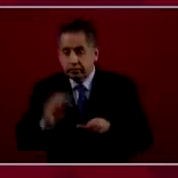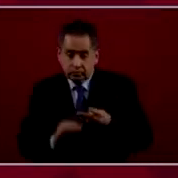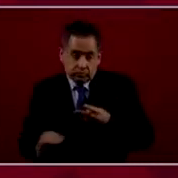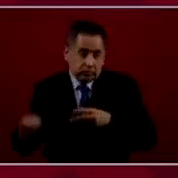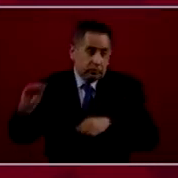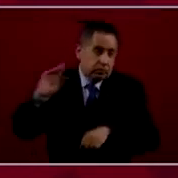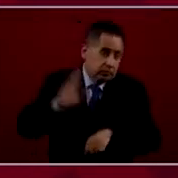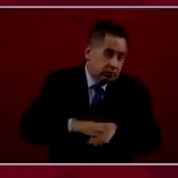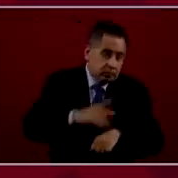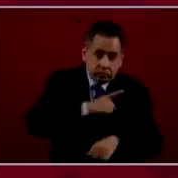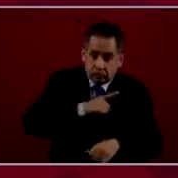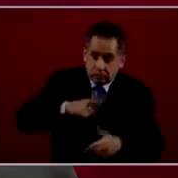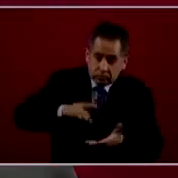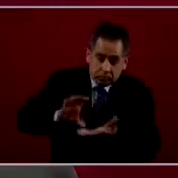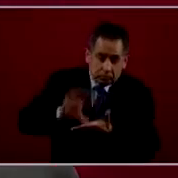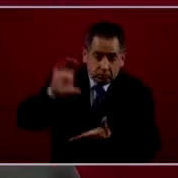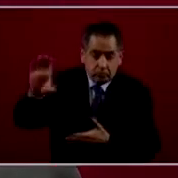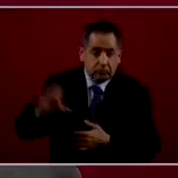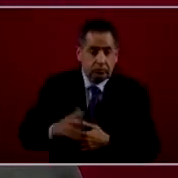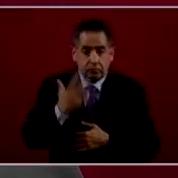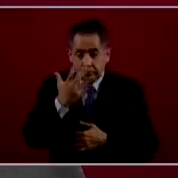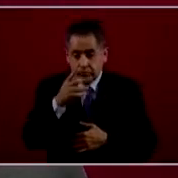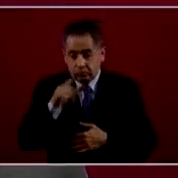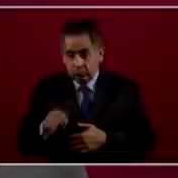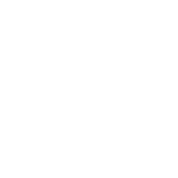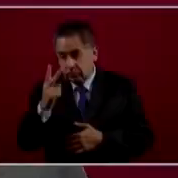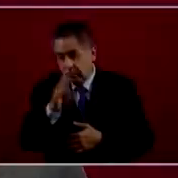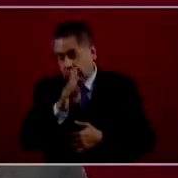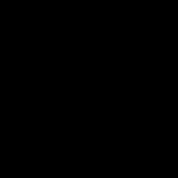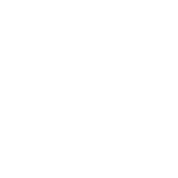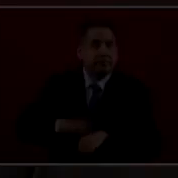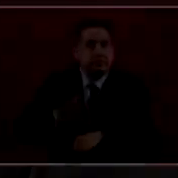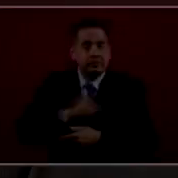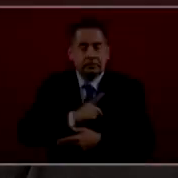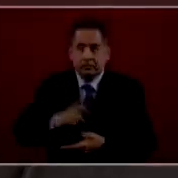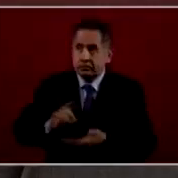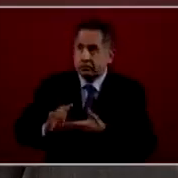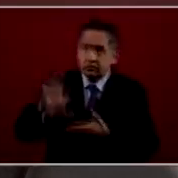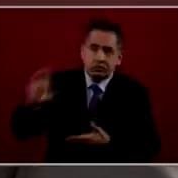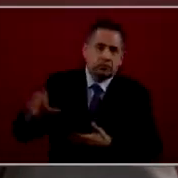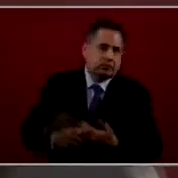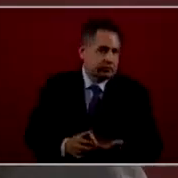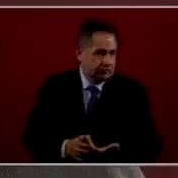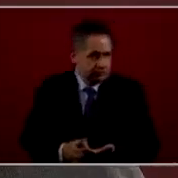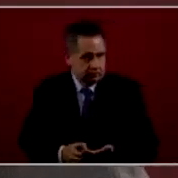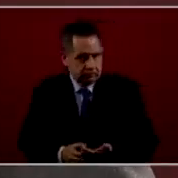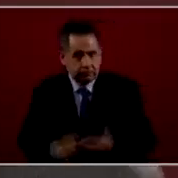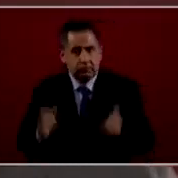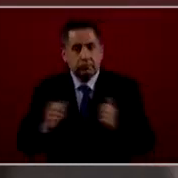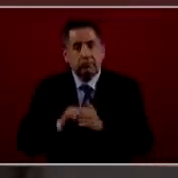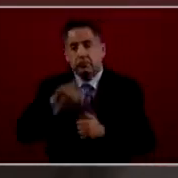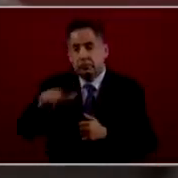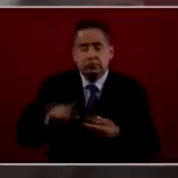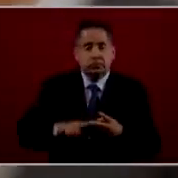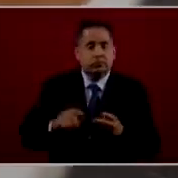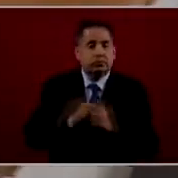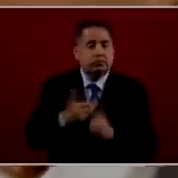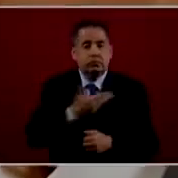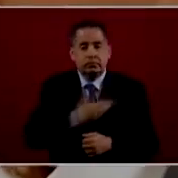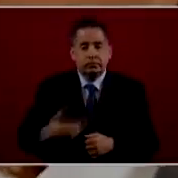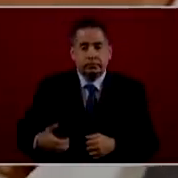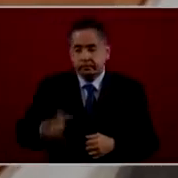la dejó en 5.2 billones y con el presidente Peña